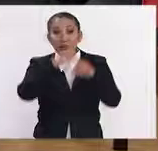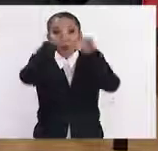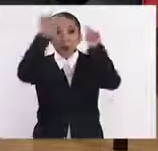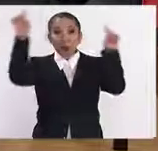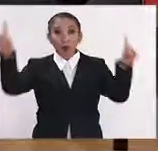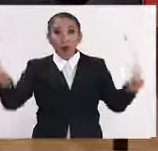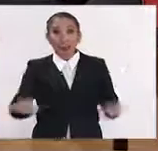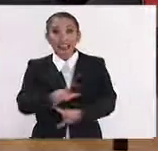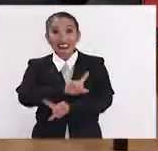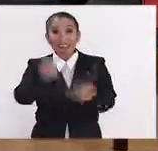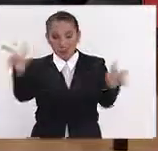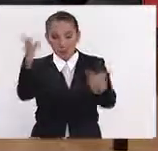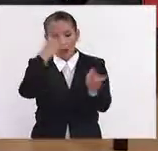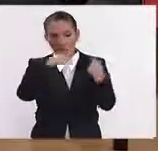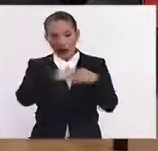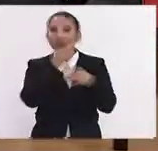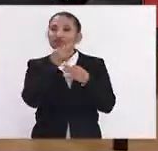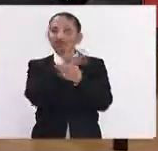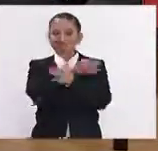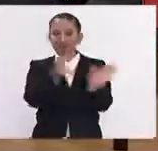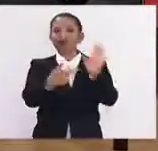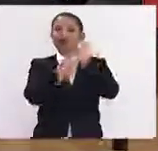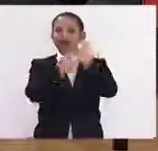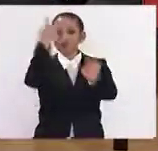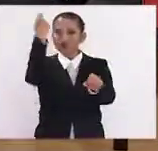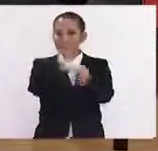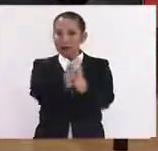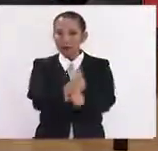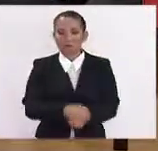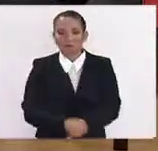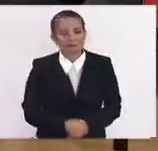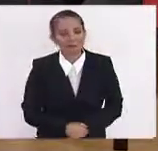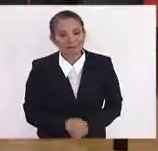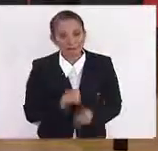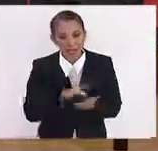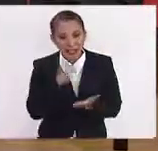acuerdo. Cuando tenga el mural voy a venir aquí. Aquí vengo primero a presentarlo. Perfecto. Gracias, Urbano.